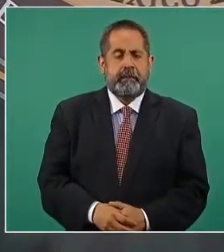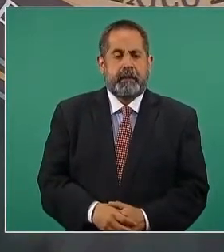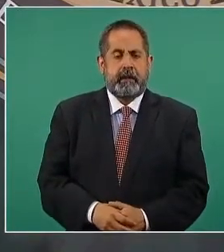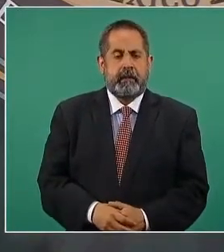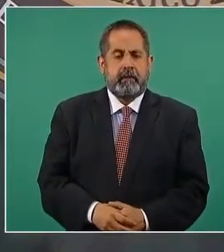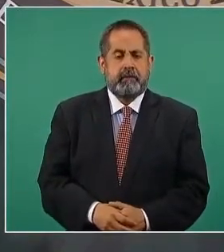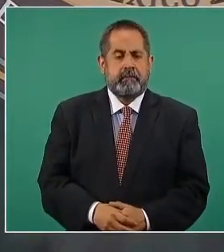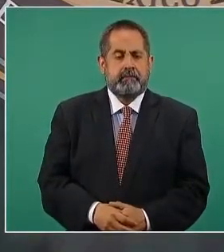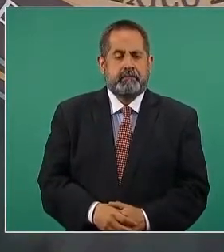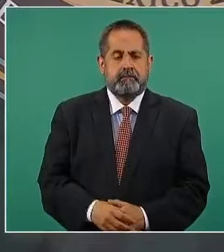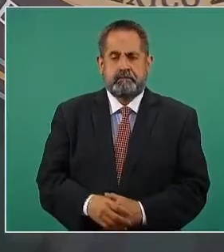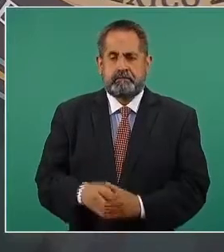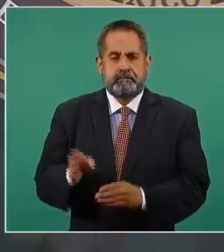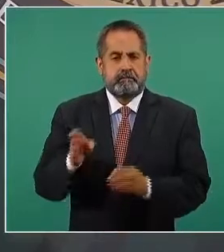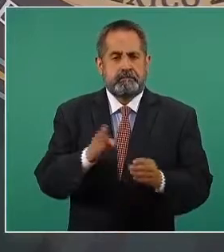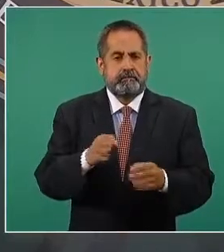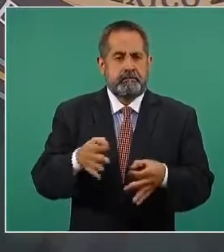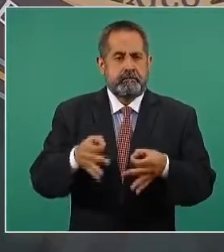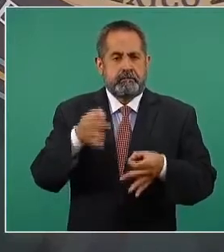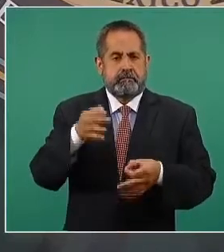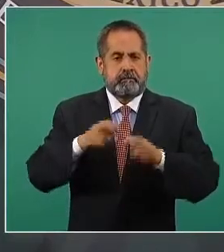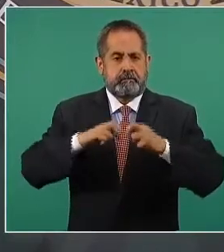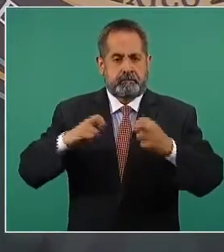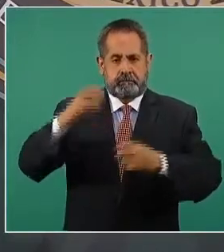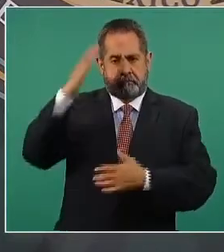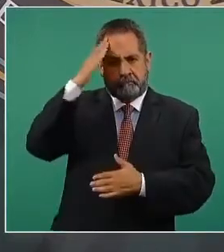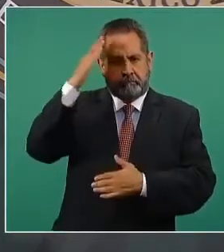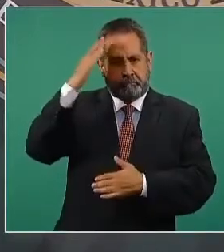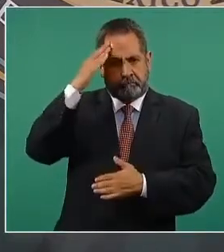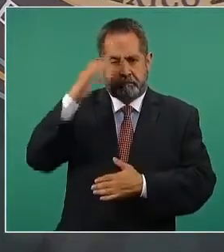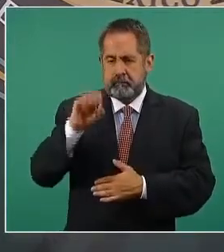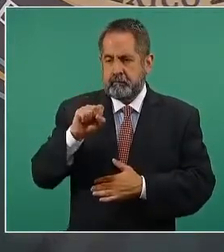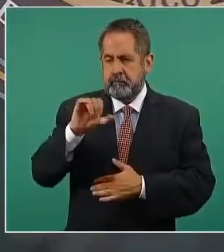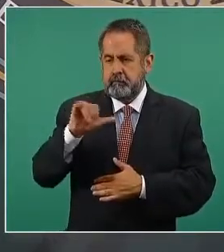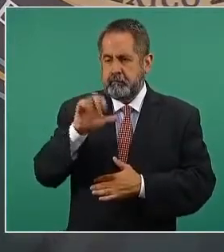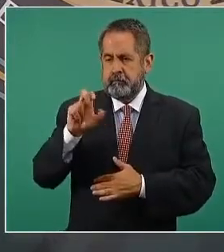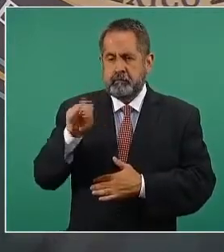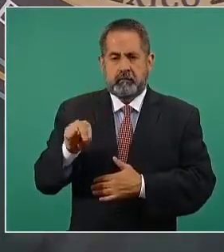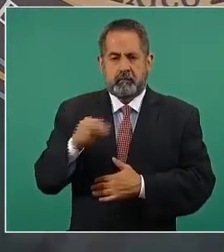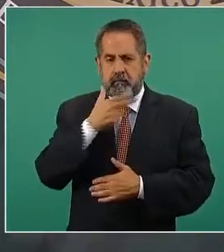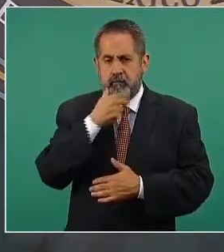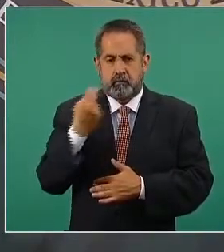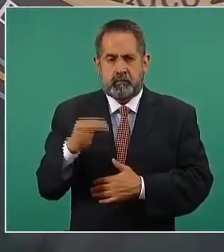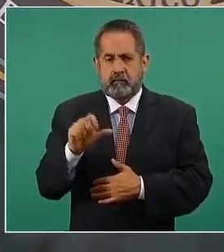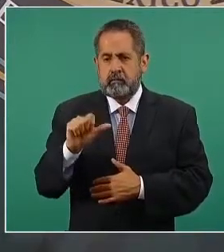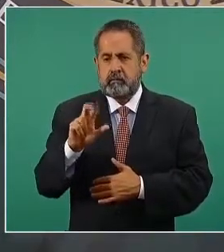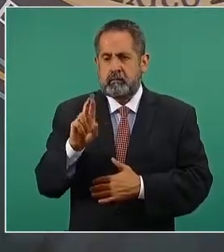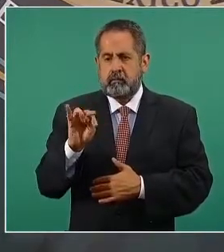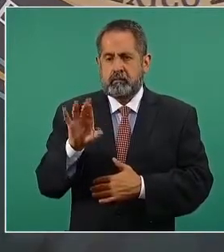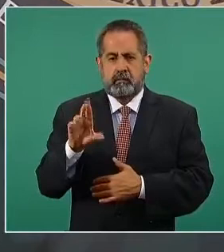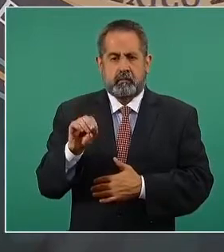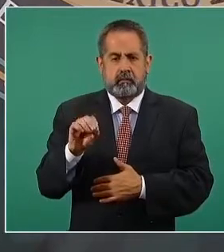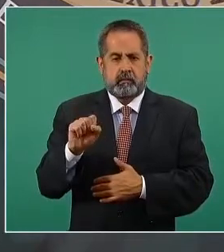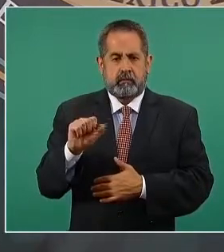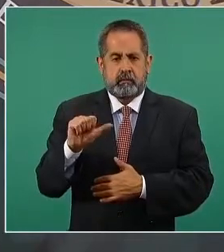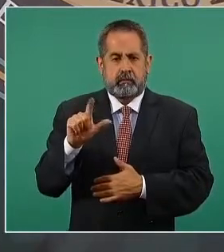Ministro de la Suprema Corte de Justicia, Arturo Saldívar.